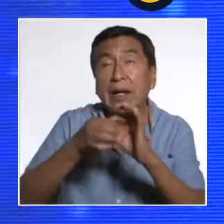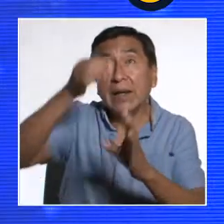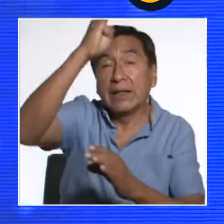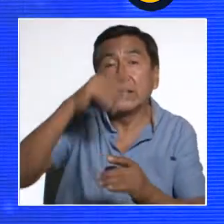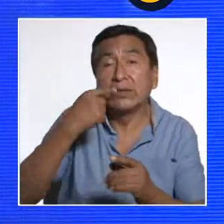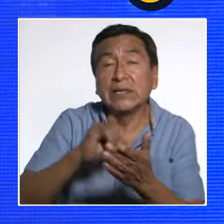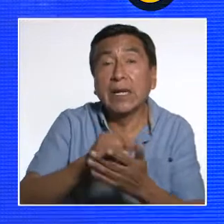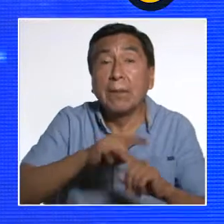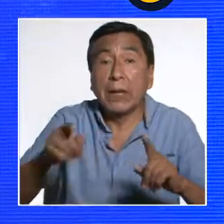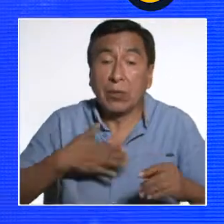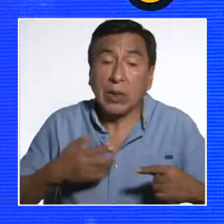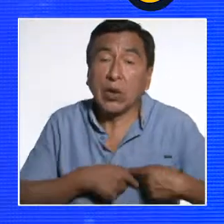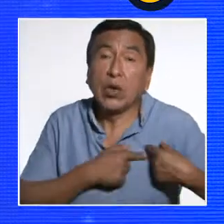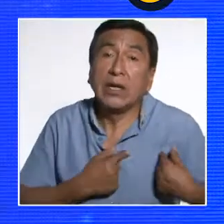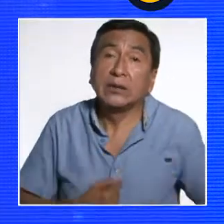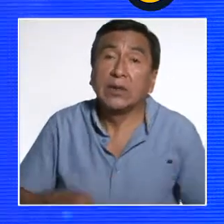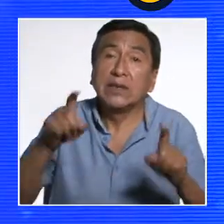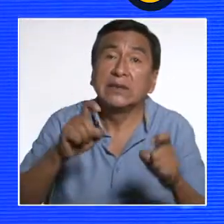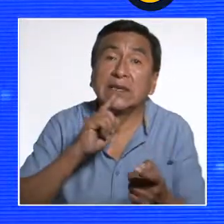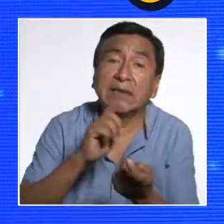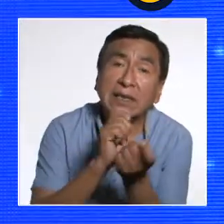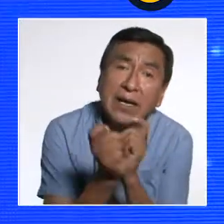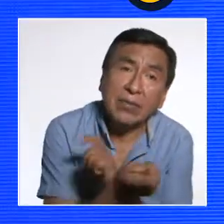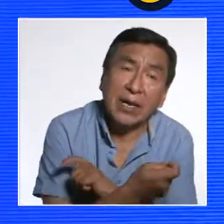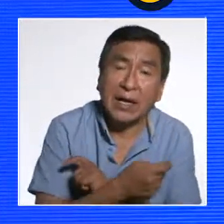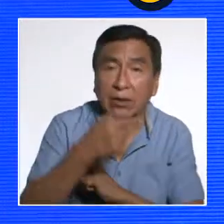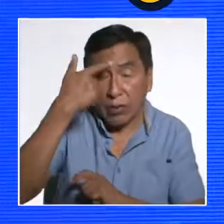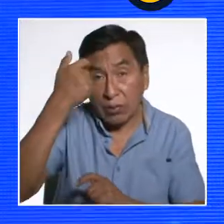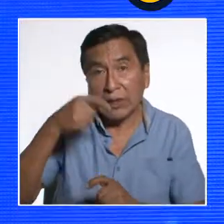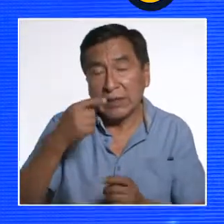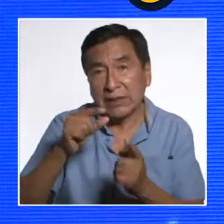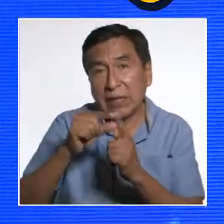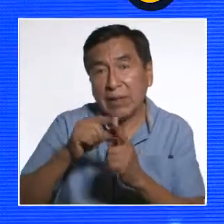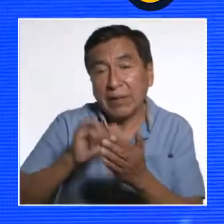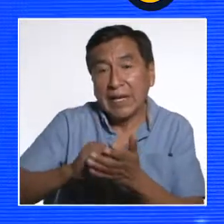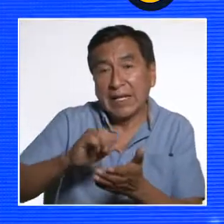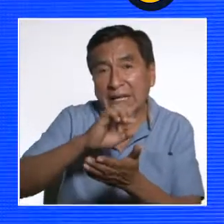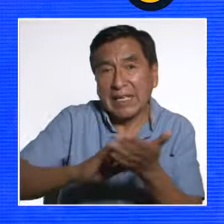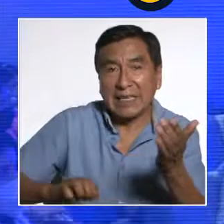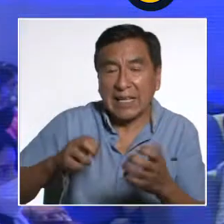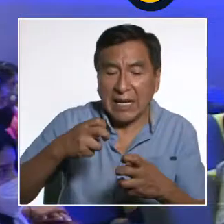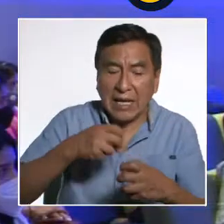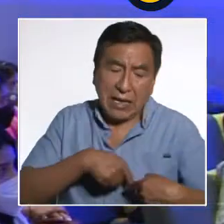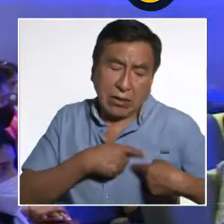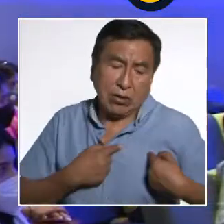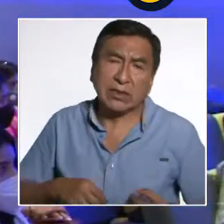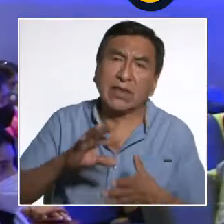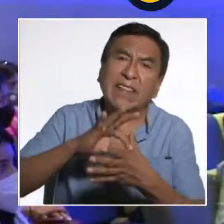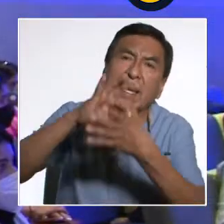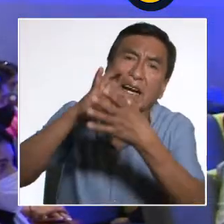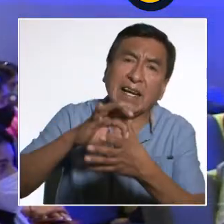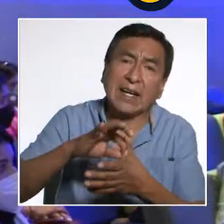corazón necesita ser cambiado. Porque dice la palabra que él quitará el corazón de carne y pondrá